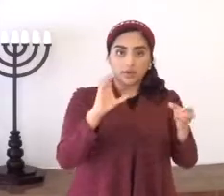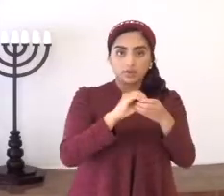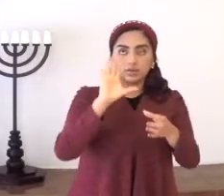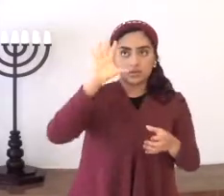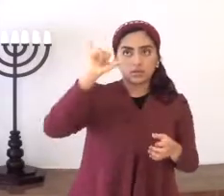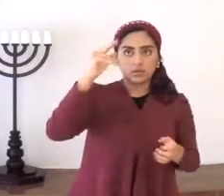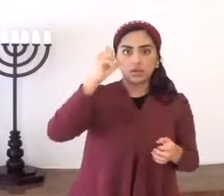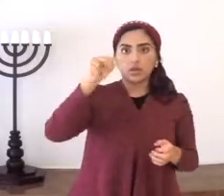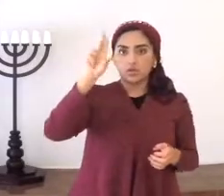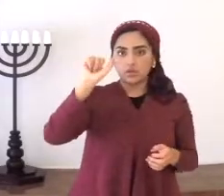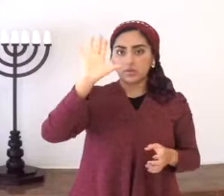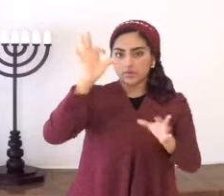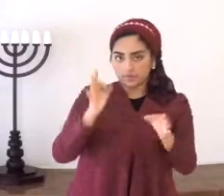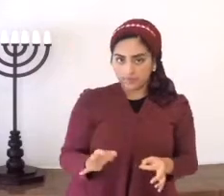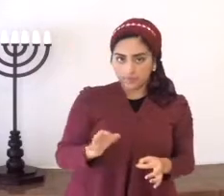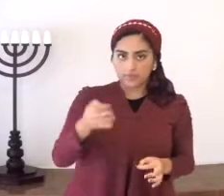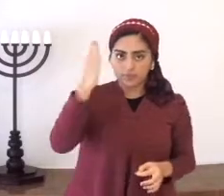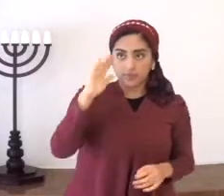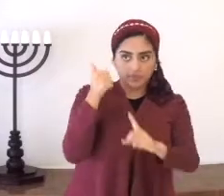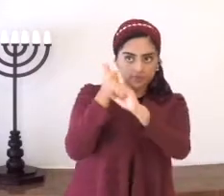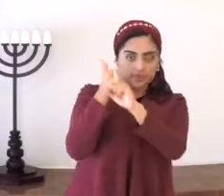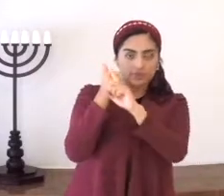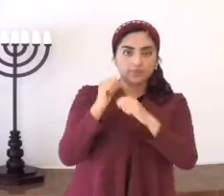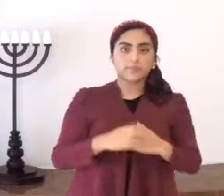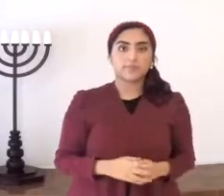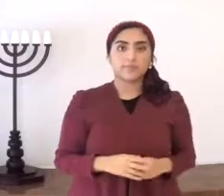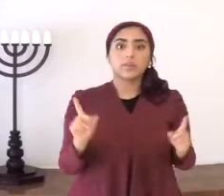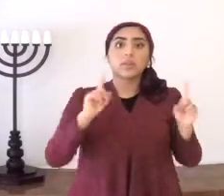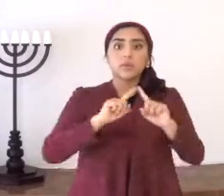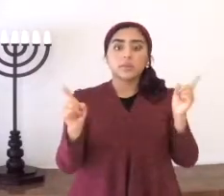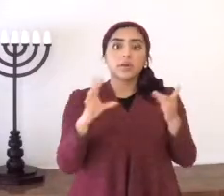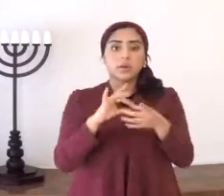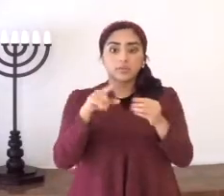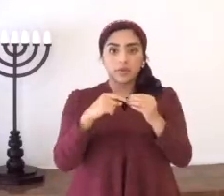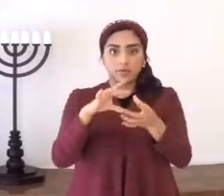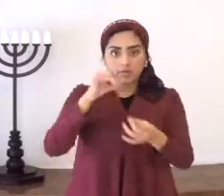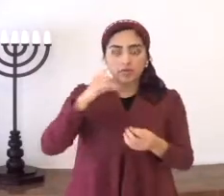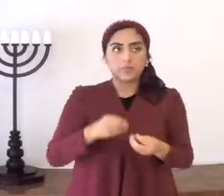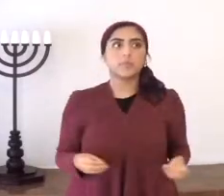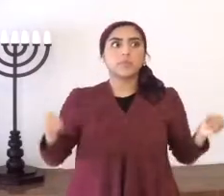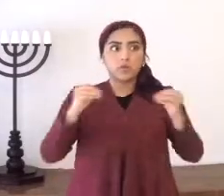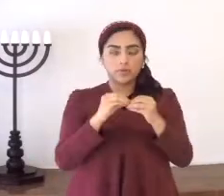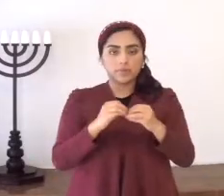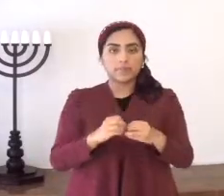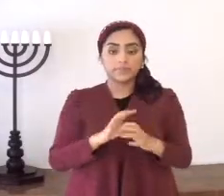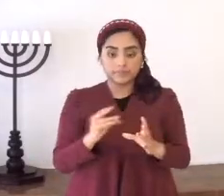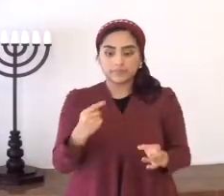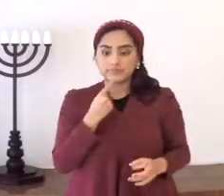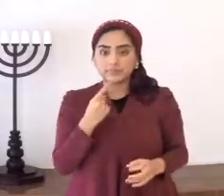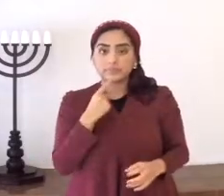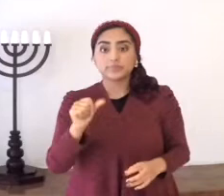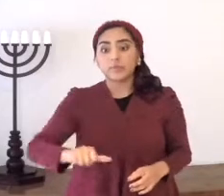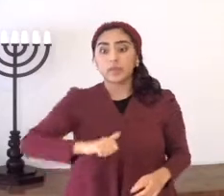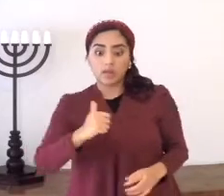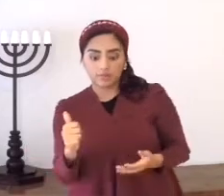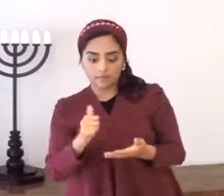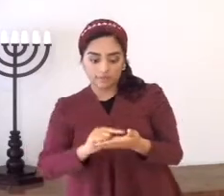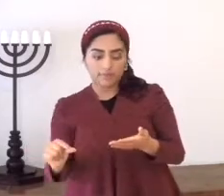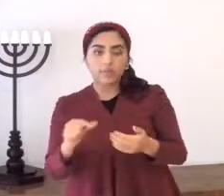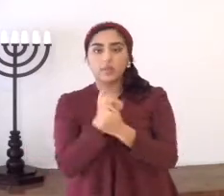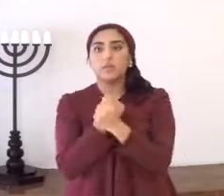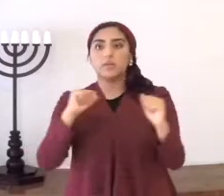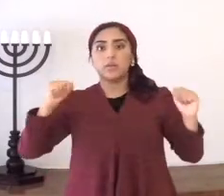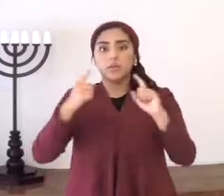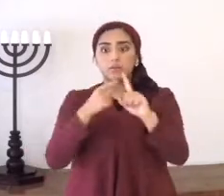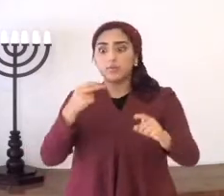depende de la vida, pero depende de Yahshua, de Elohim mismo. Pero lo espiritual es todavía más. Entonces